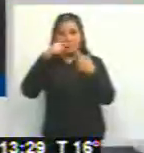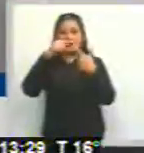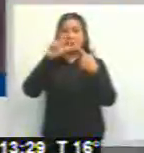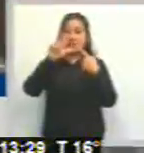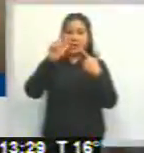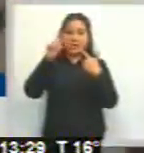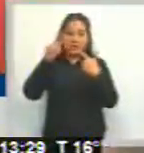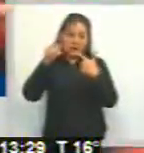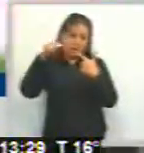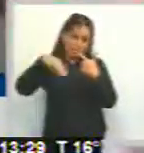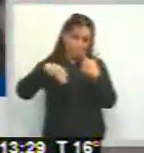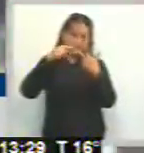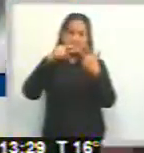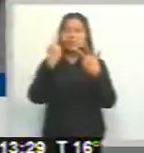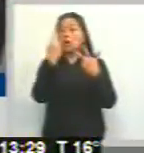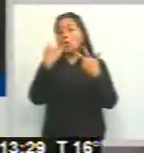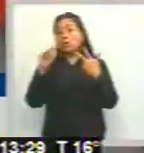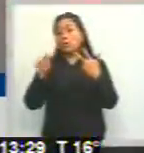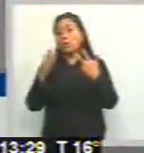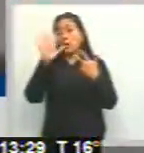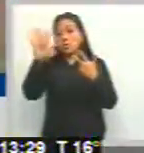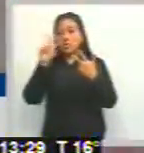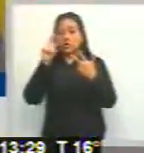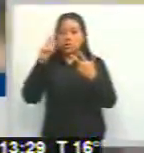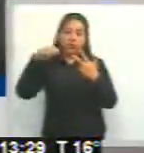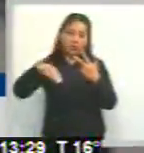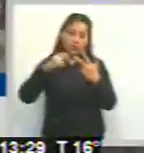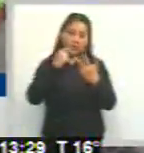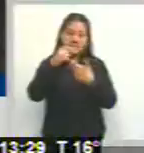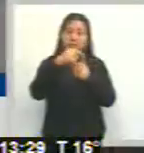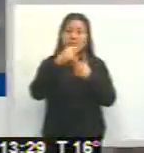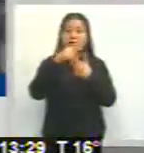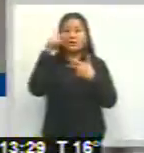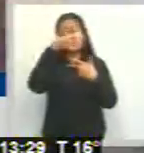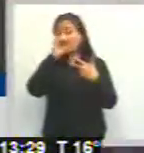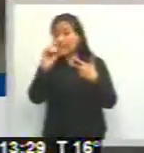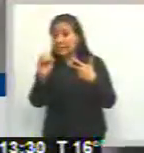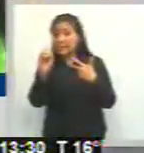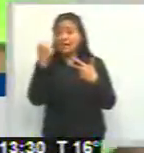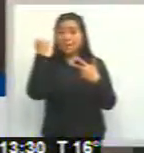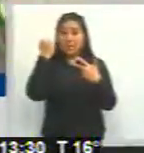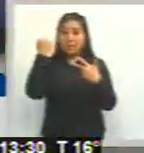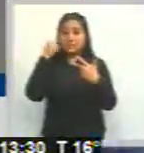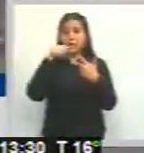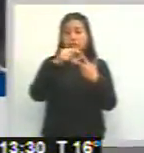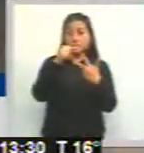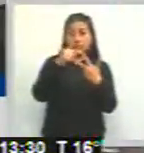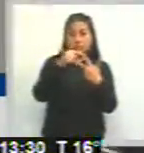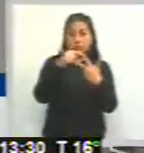La de 10 kilómetros tiene un costo la pechera de 70 pesos y es competitiva. La de 3